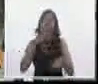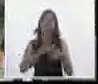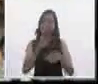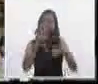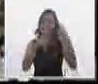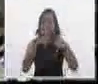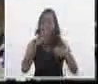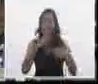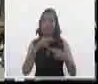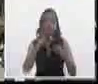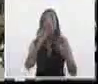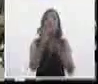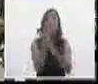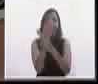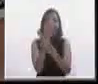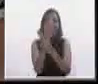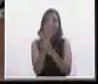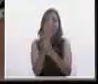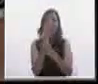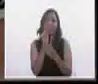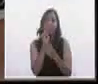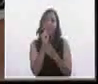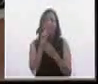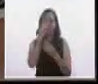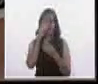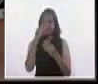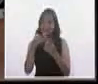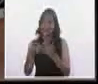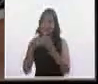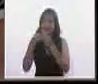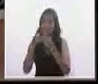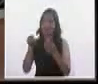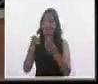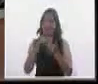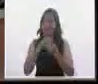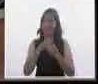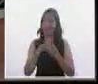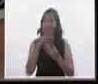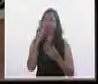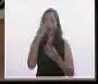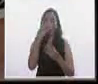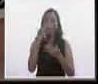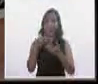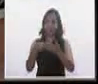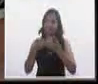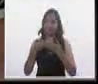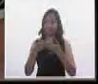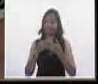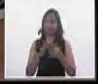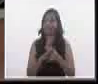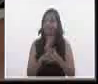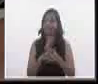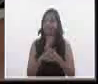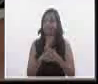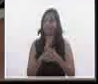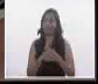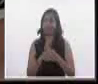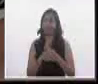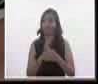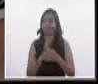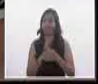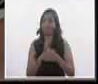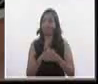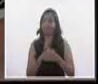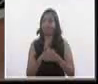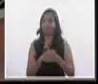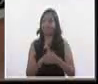yo ya me per No es cierto porque tenemos que sacar dos papeletas p Rodolfo verdad Híjole dos papeletas corriendo y muy